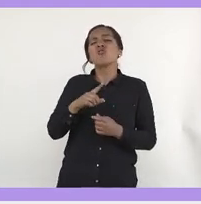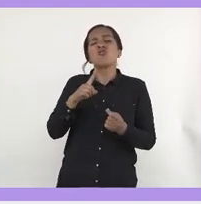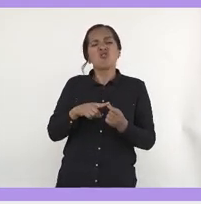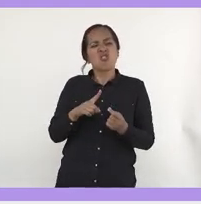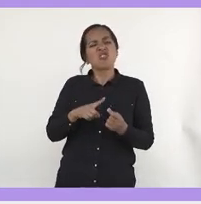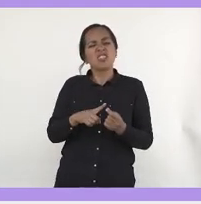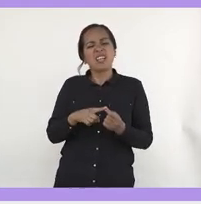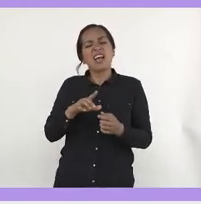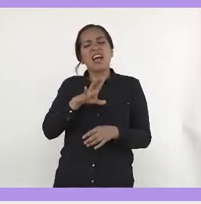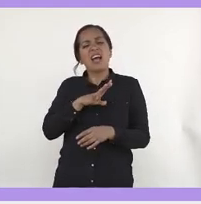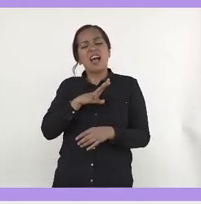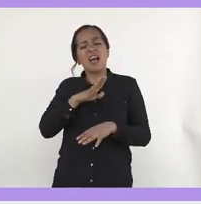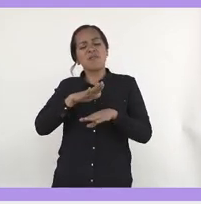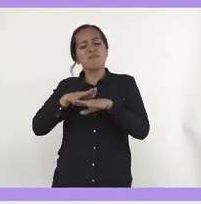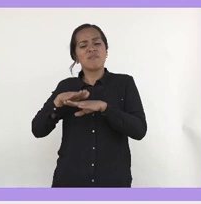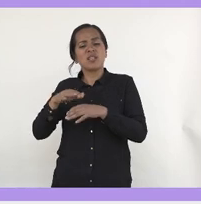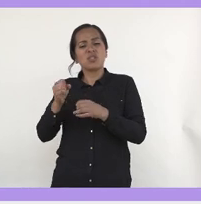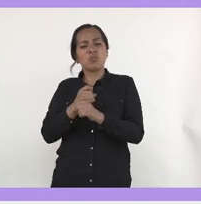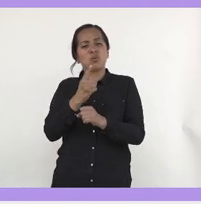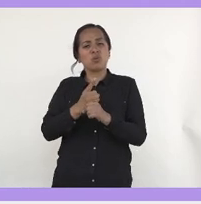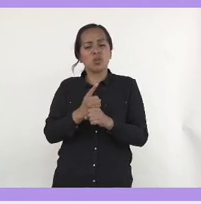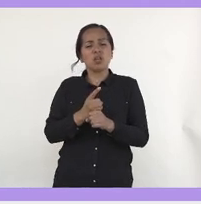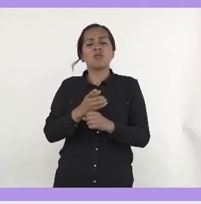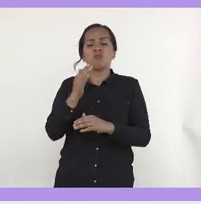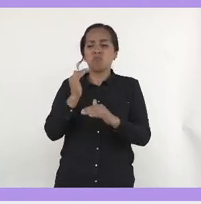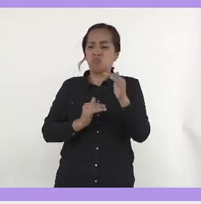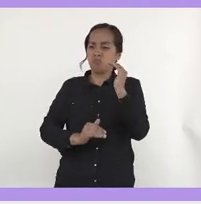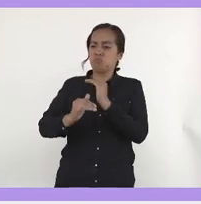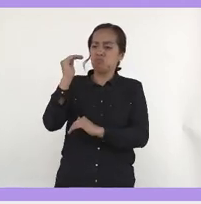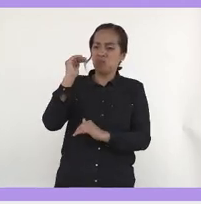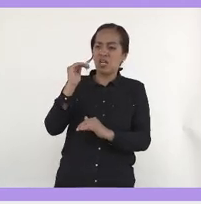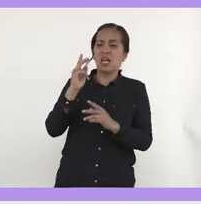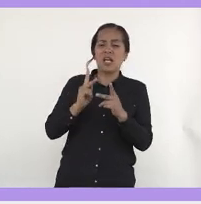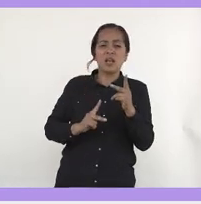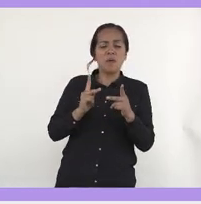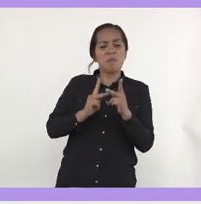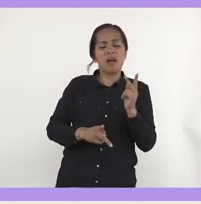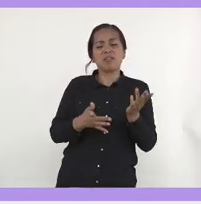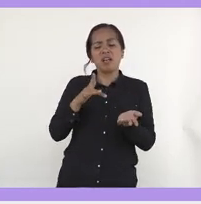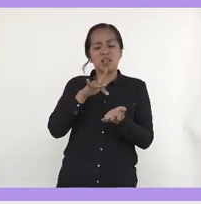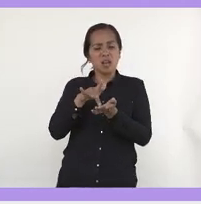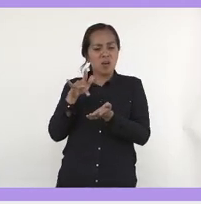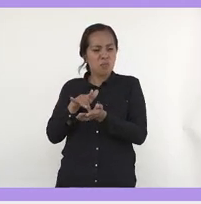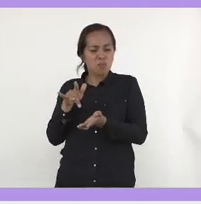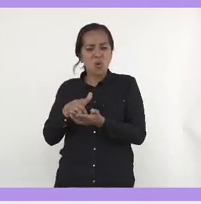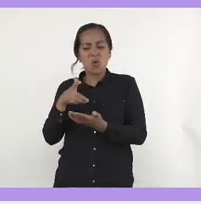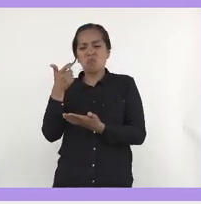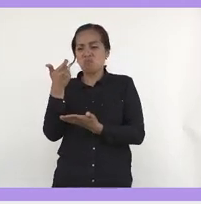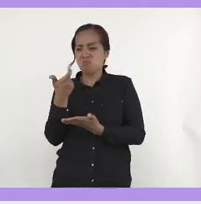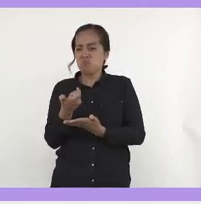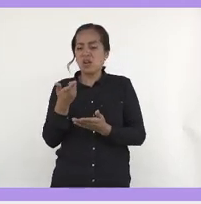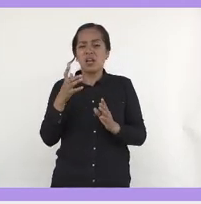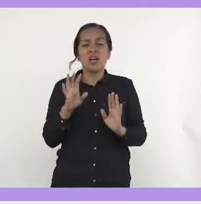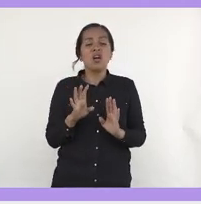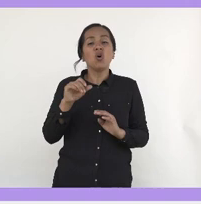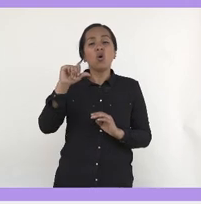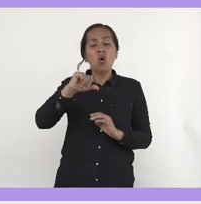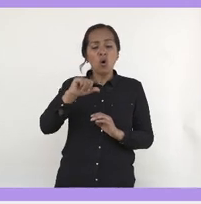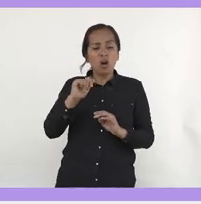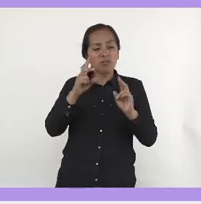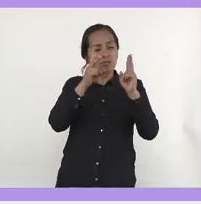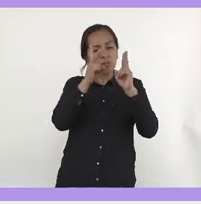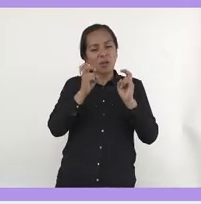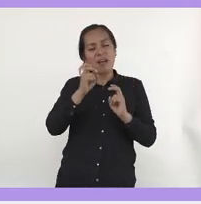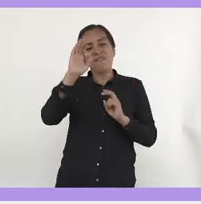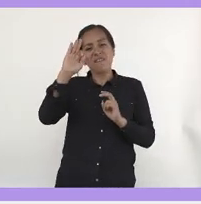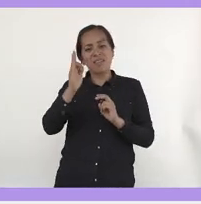que ese futuro se capitalice ya lo decías a través de los éxitos puede llegar la parte de de patrocinios la parte económica Hoy estamos hablando del tema